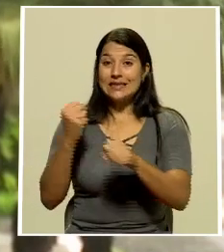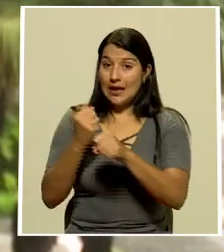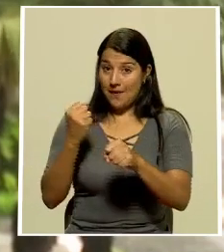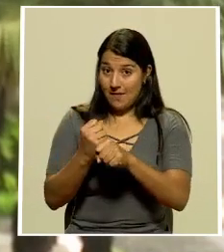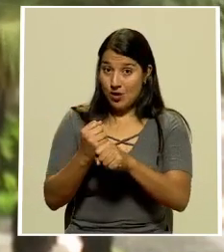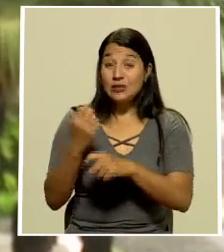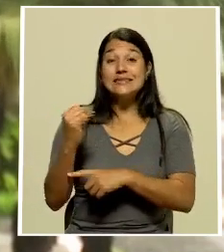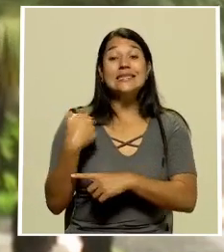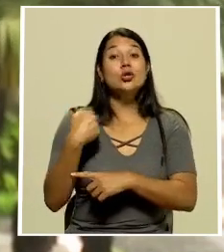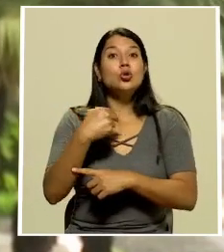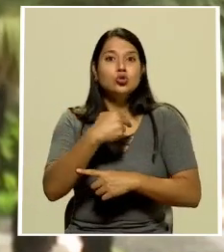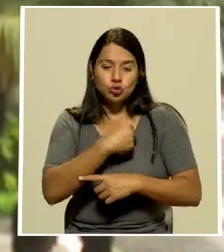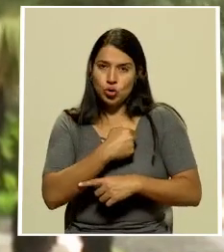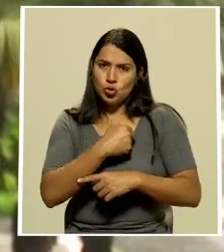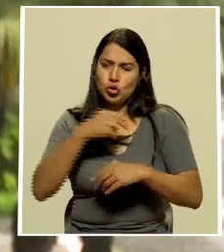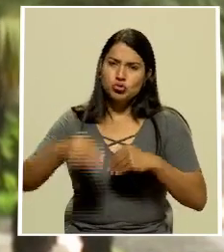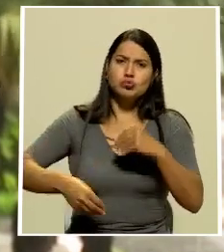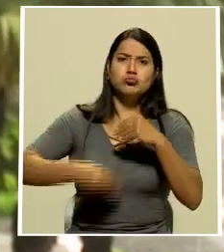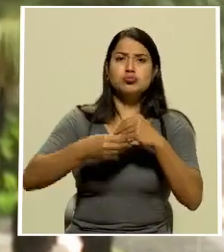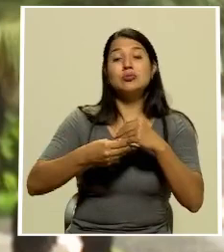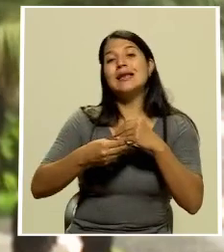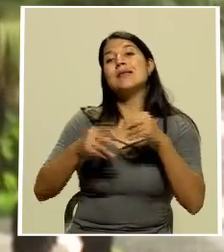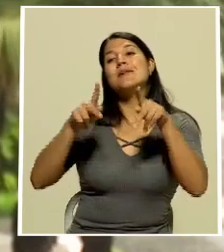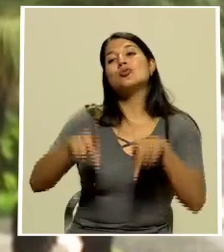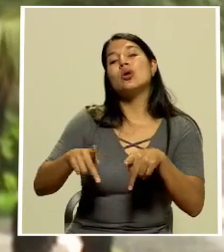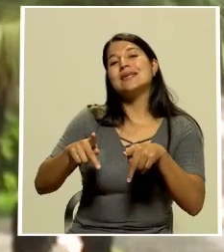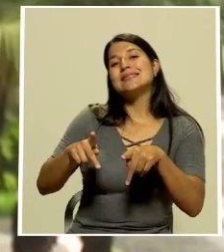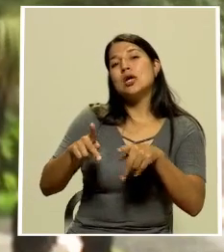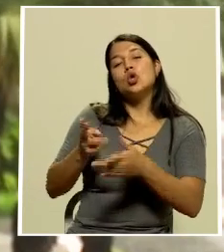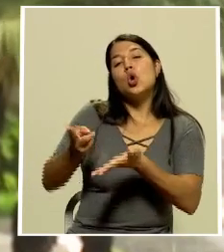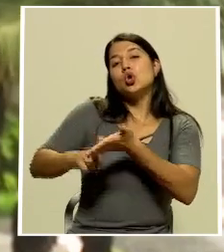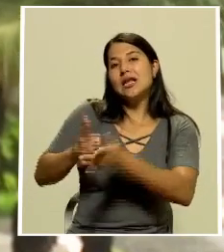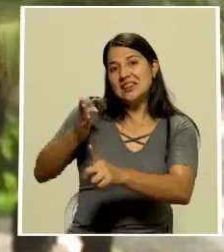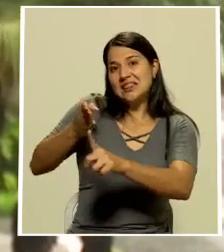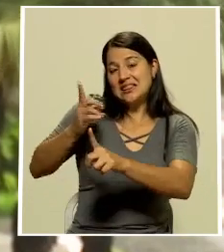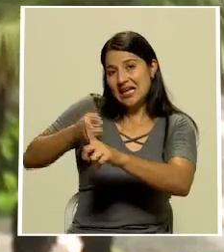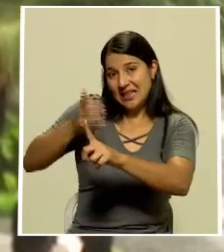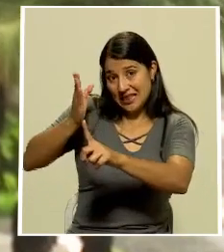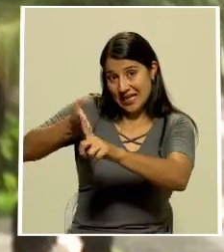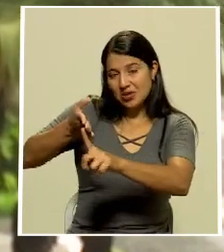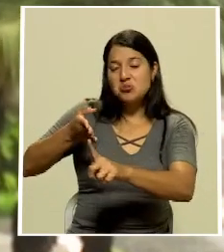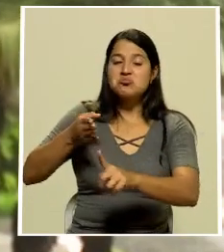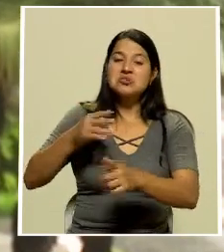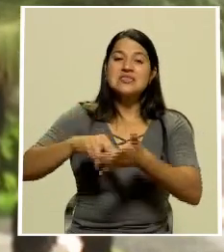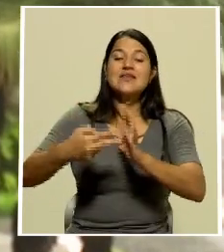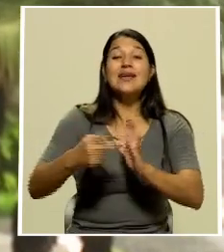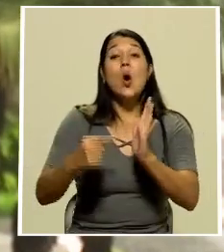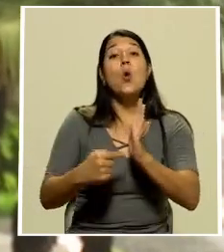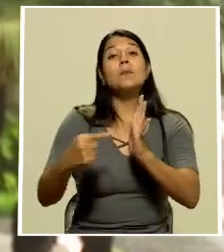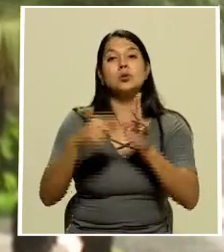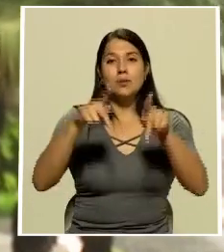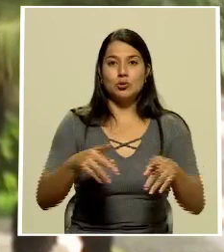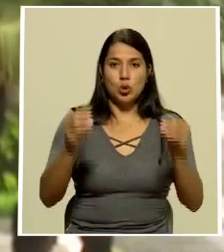la cantidad de subempleados, estamos casi que llegando al 1.000.000 de personas. Eso todavía es algo importante, es algo crítico para la